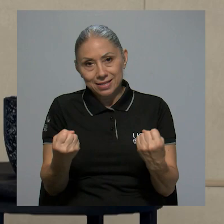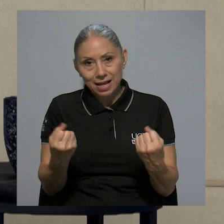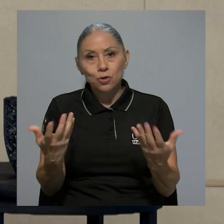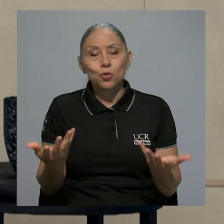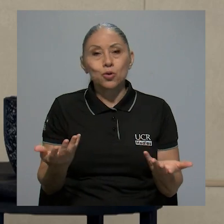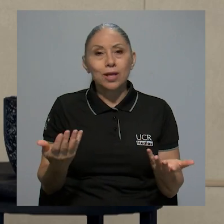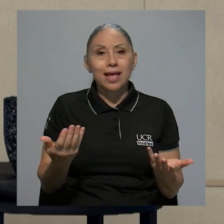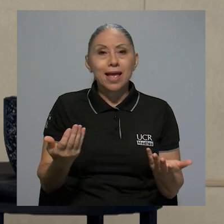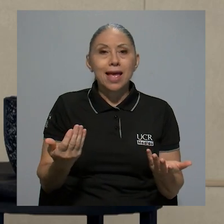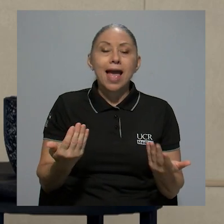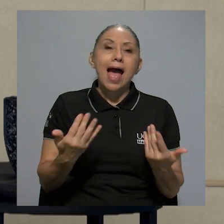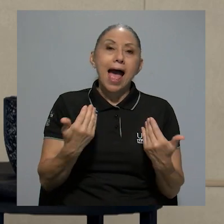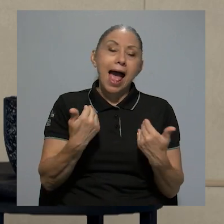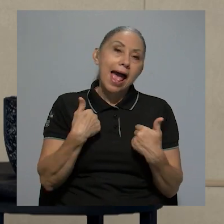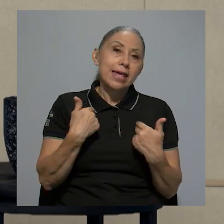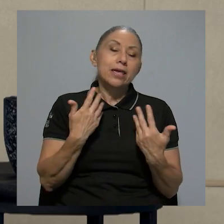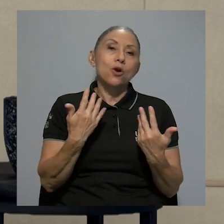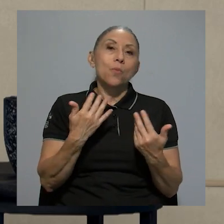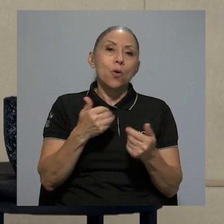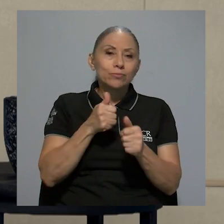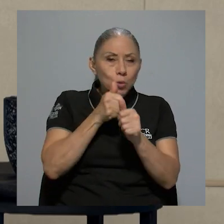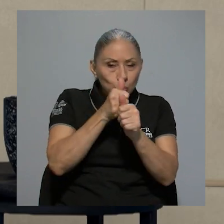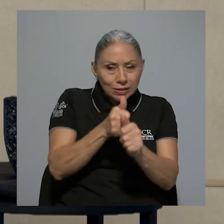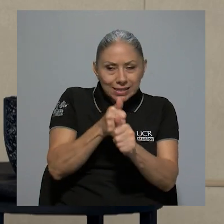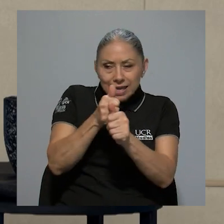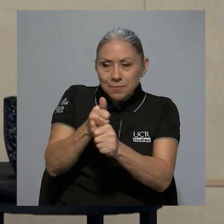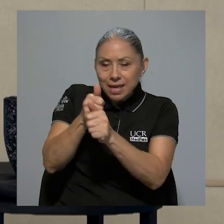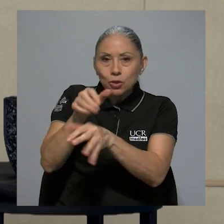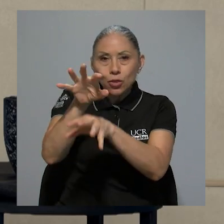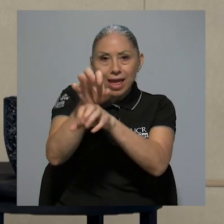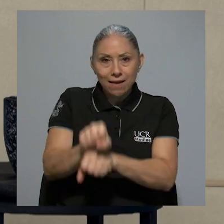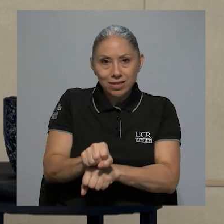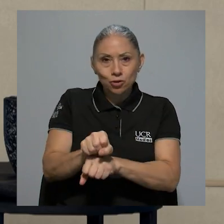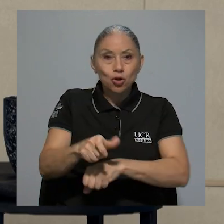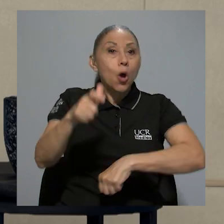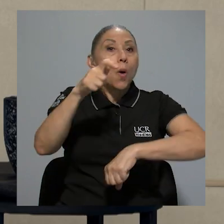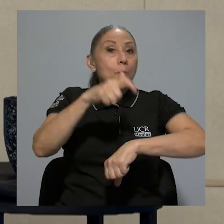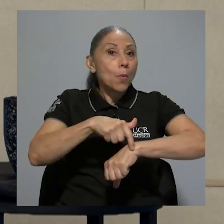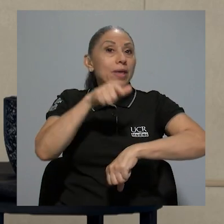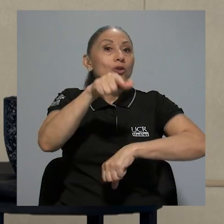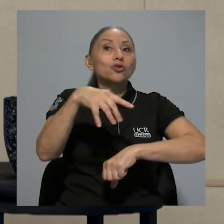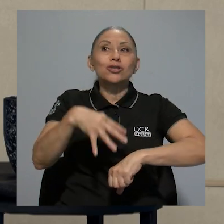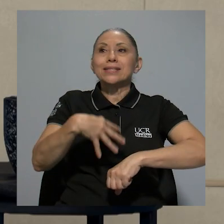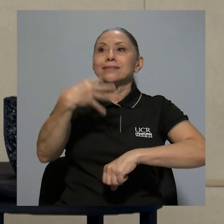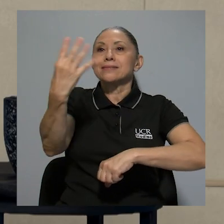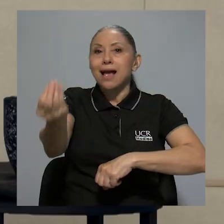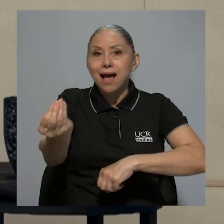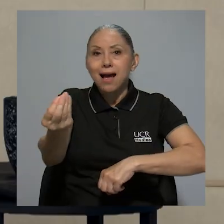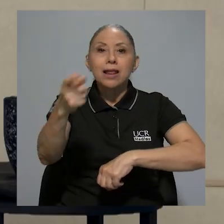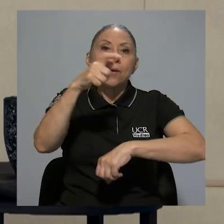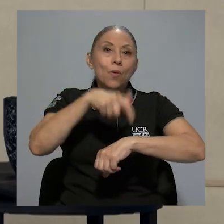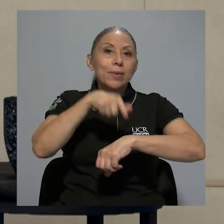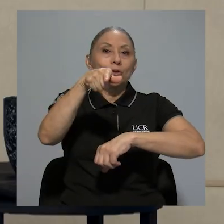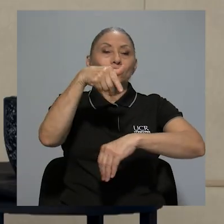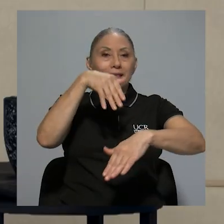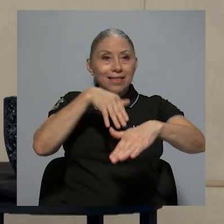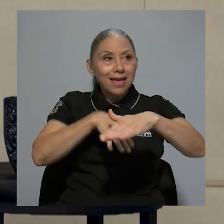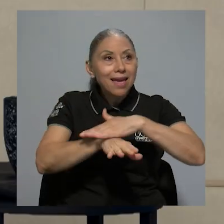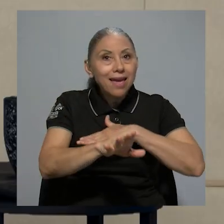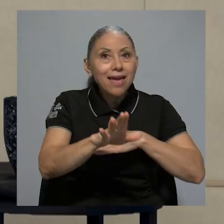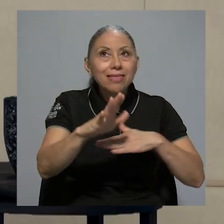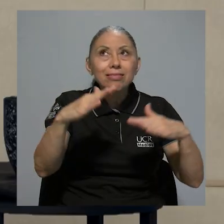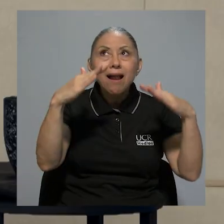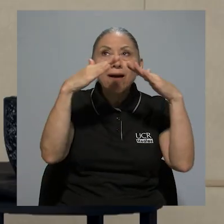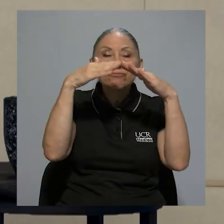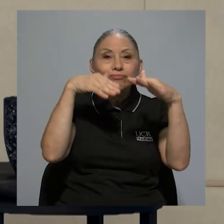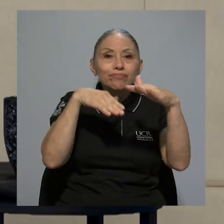también un seguimiento de hábitos, por ejemplo, en el momento en que usted está fuera de un espacio, en el momento en que está adentro.